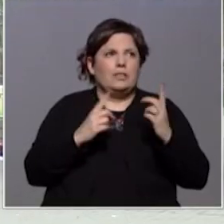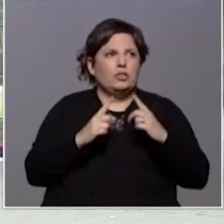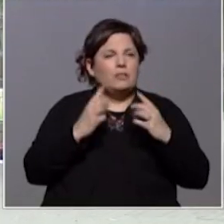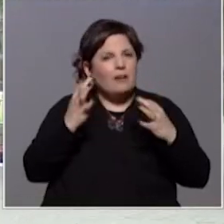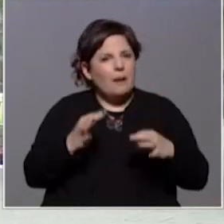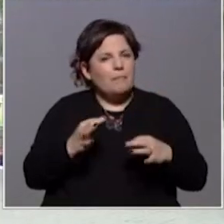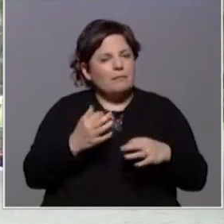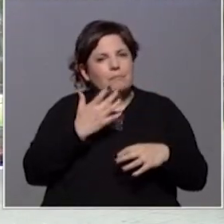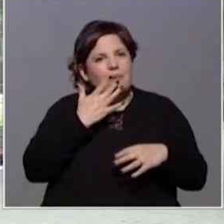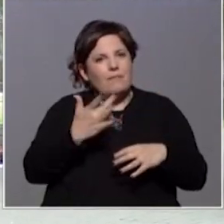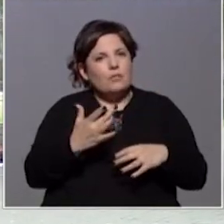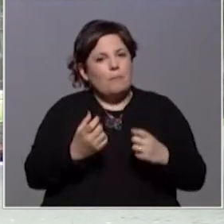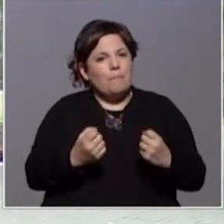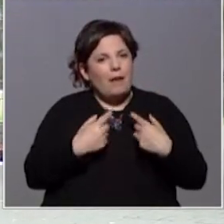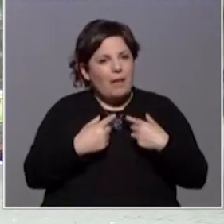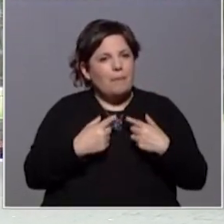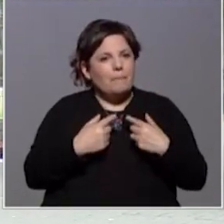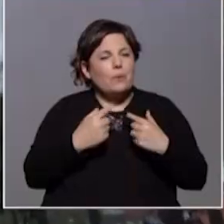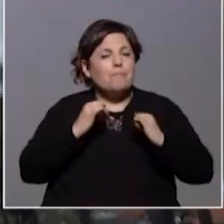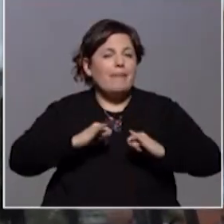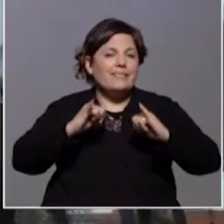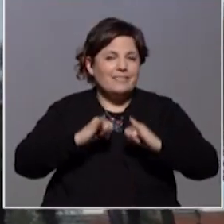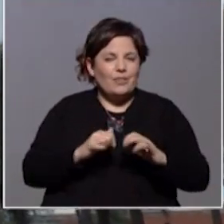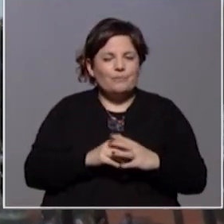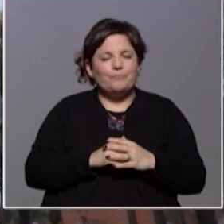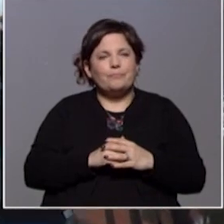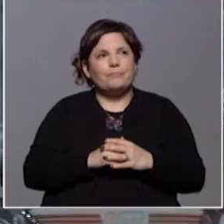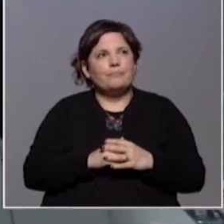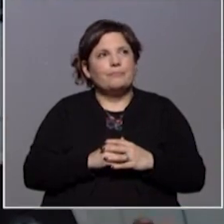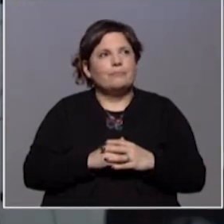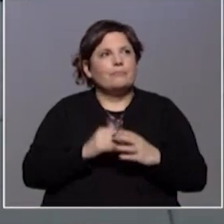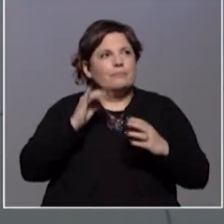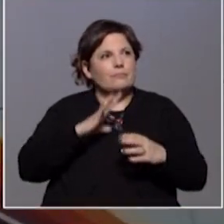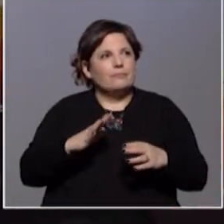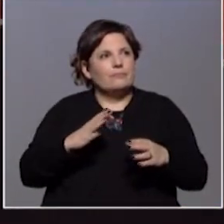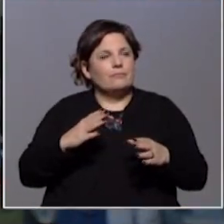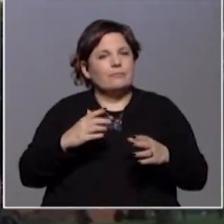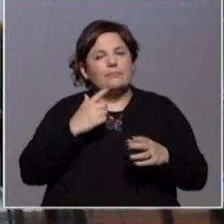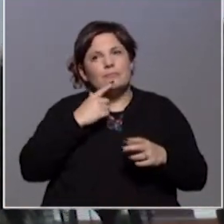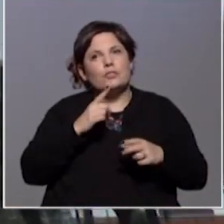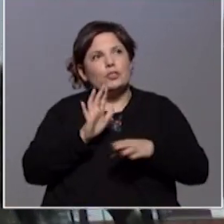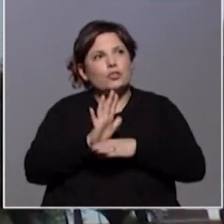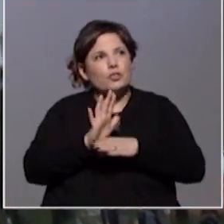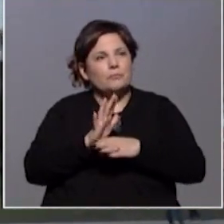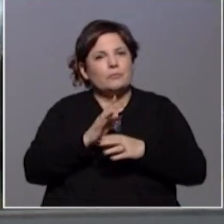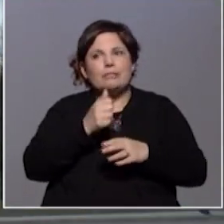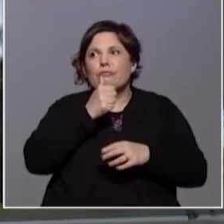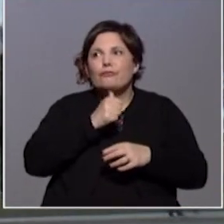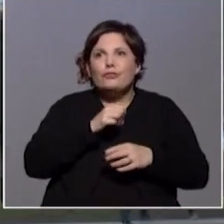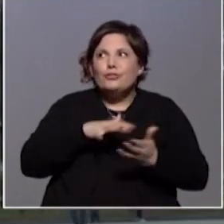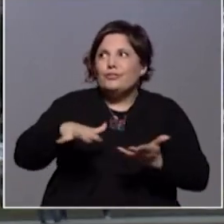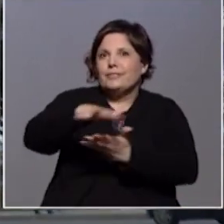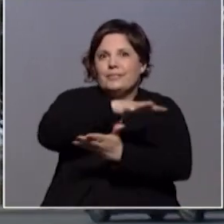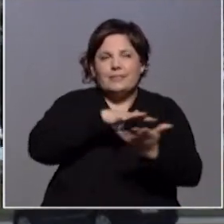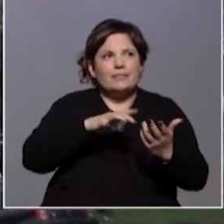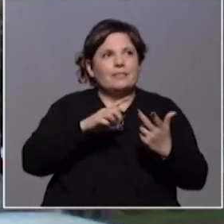realmente maravilloso para mí era un paseo. Claro, acá hay un cruce de caminos históricos, ¿no? Sí, la verdad